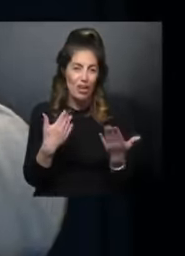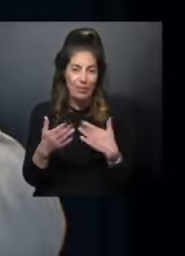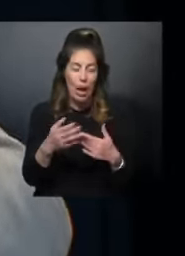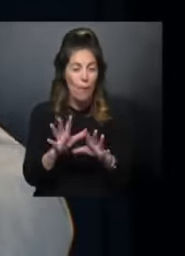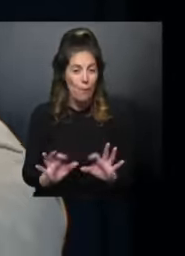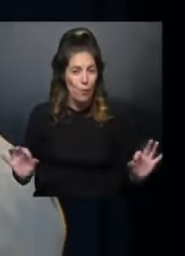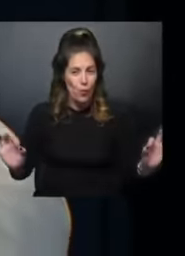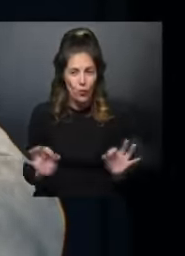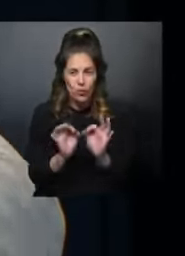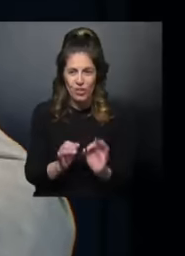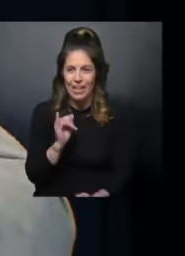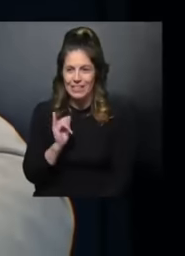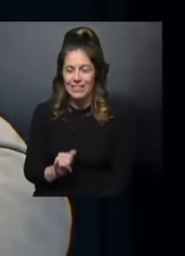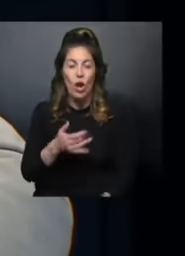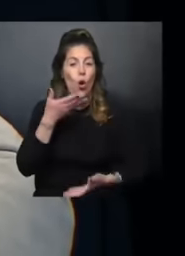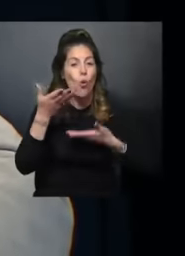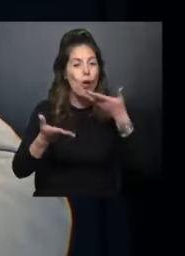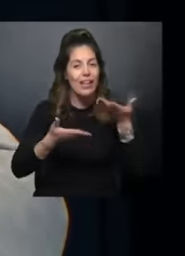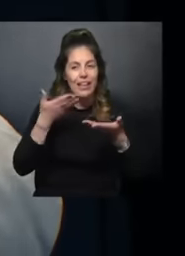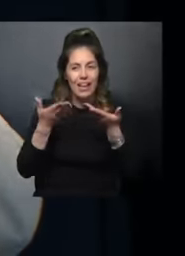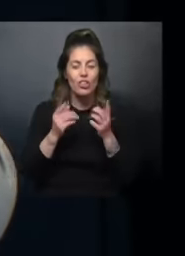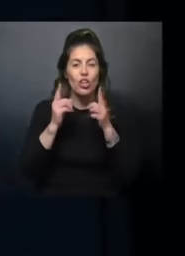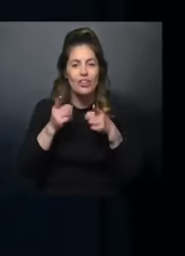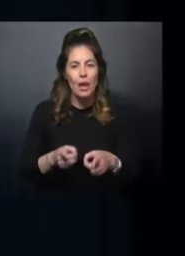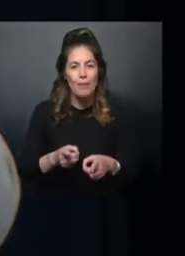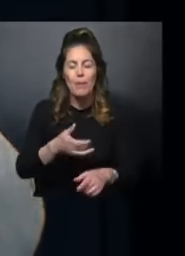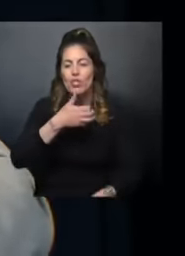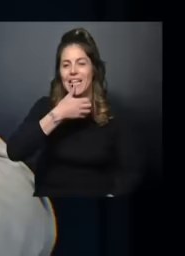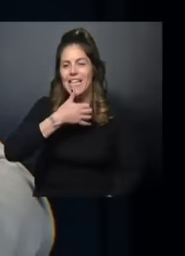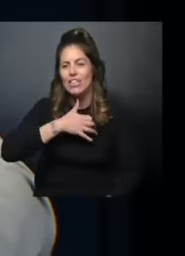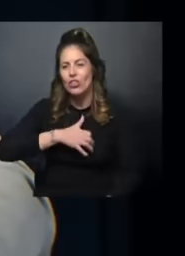música va a estar presente, o el canto, pero también mucha historia